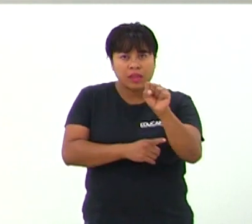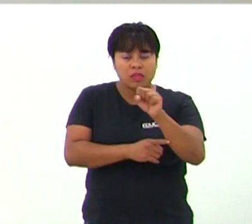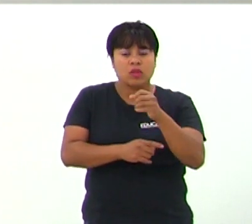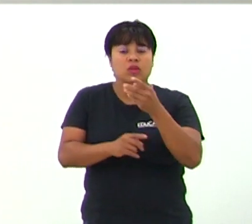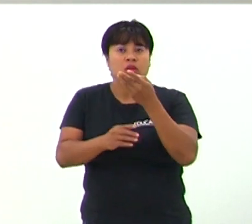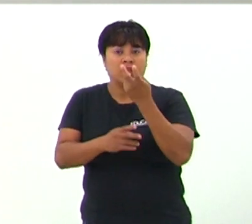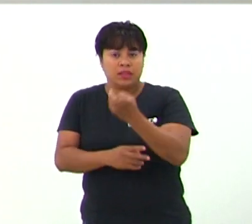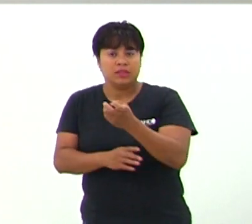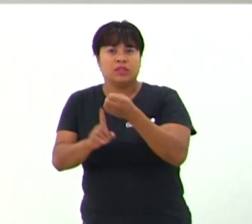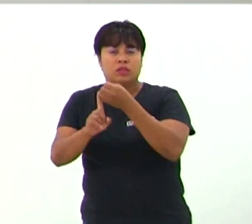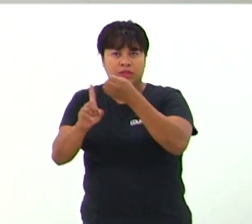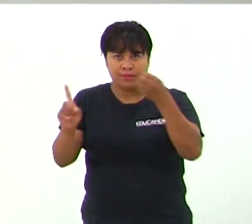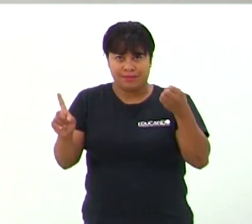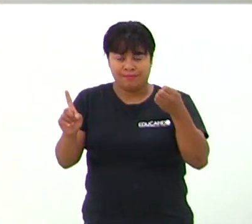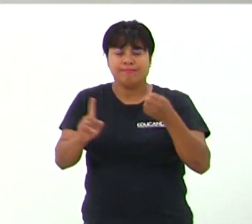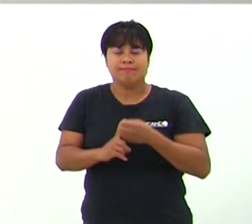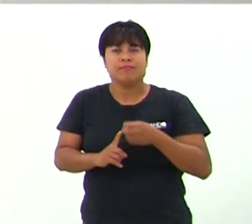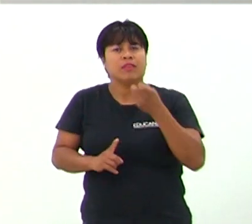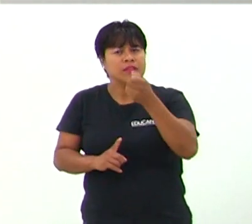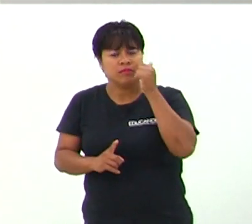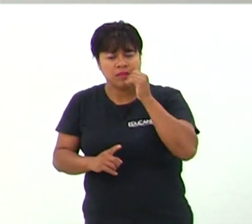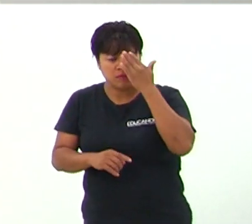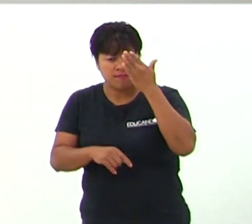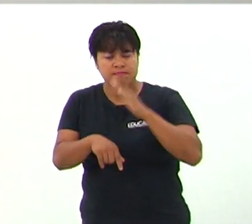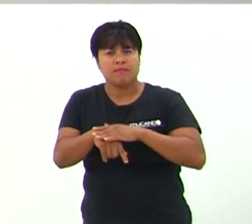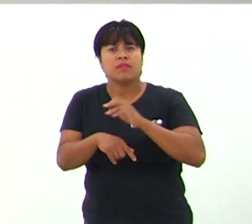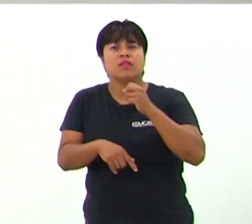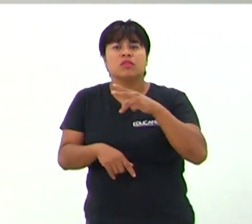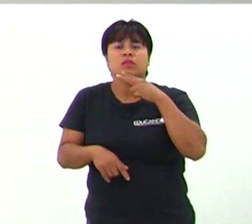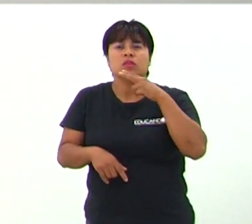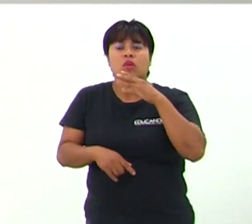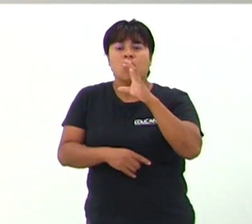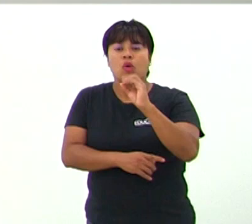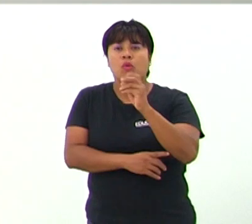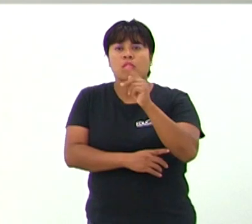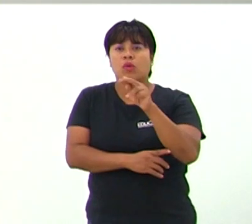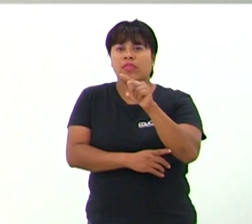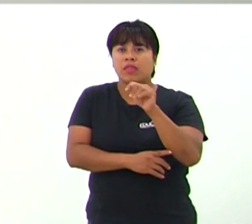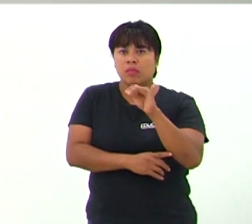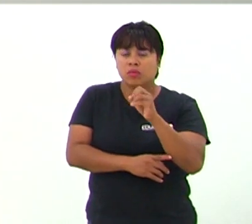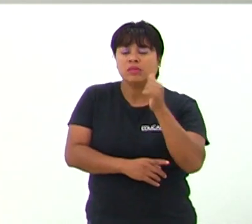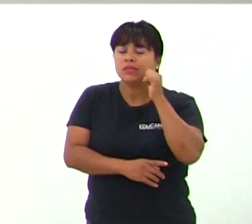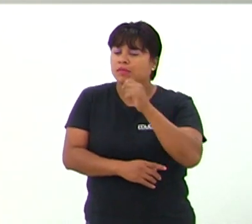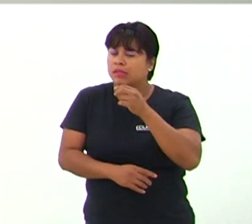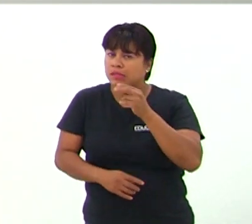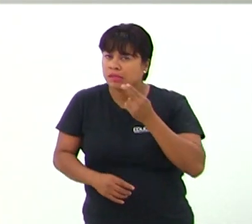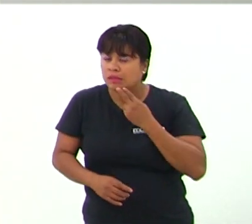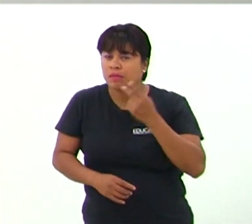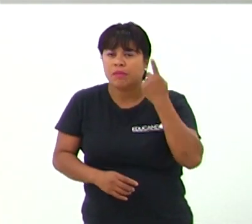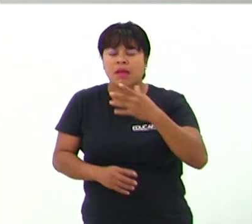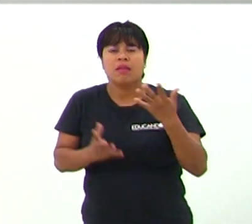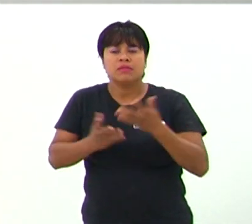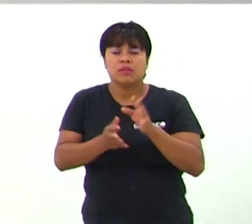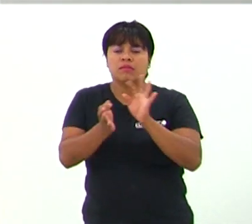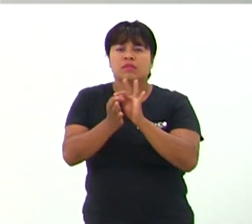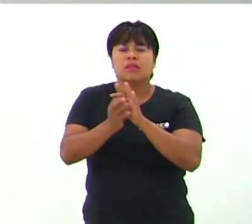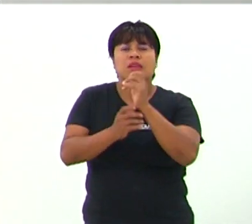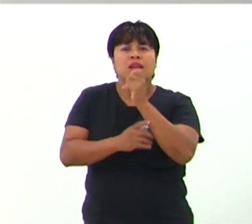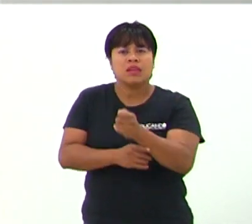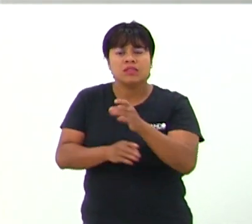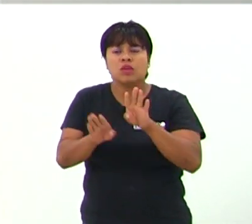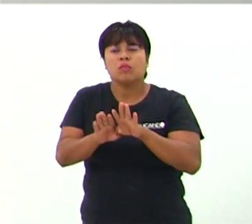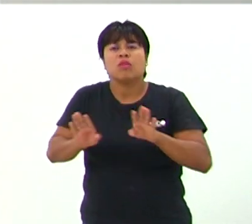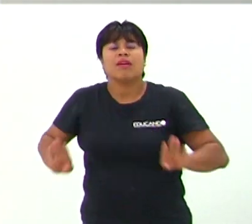dichas oraciones. Debes de tomar muy en cuenta que los verbos copulativos te van a servir siempre para hacer referencias a lo que son